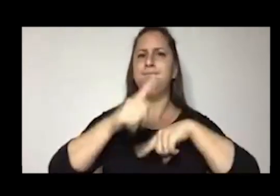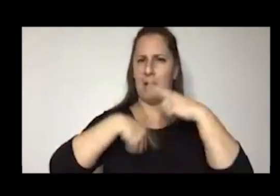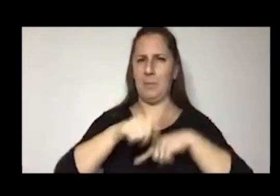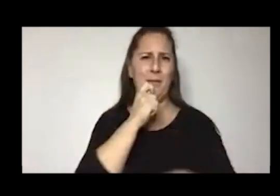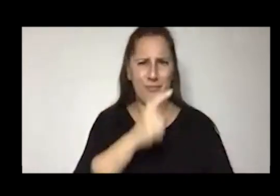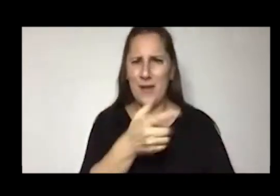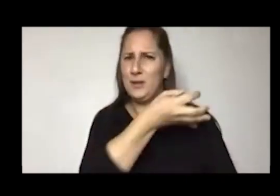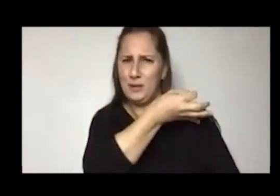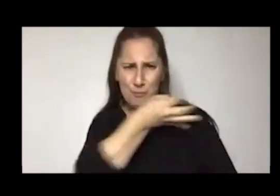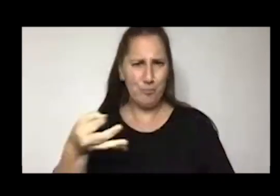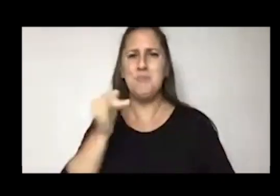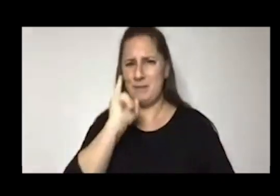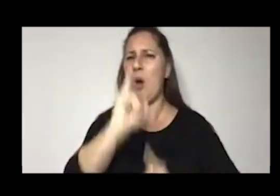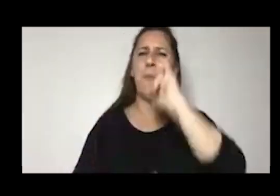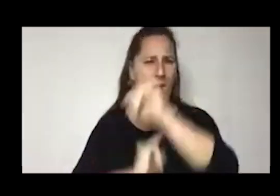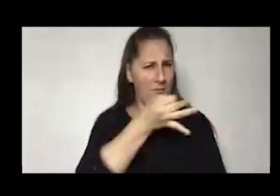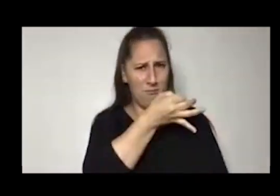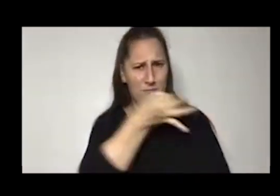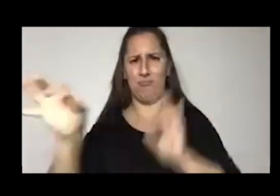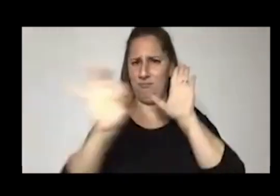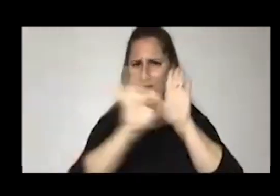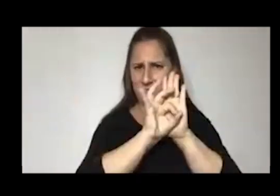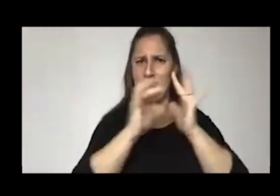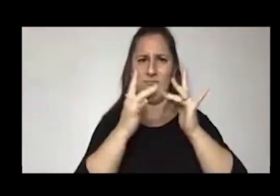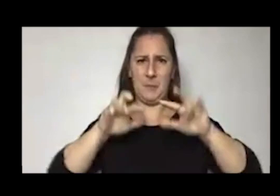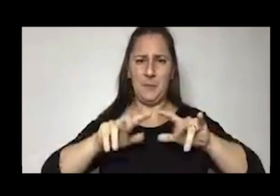vos lo comentás, pero pude asociar